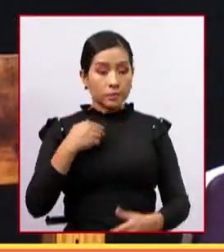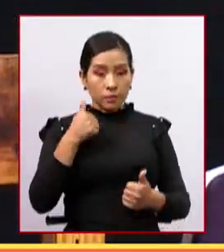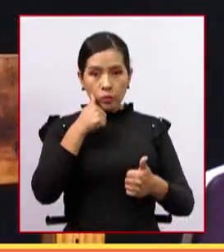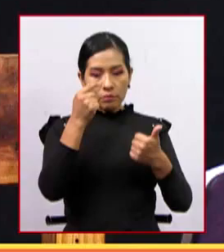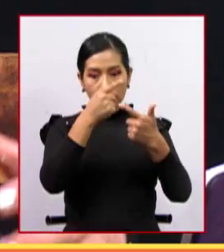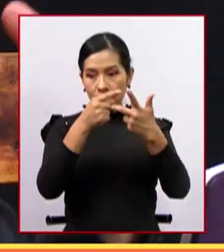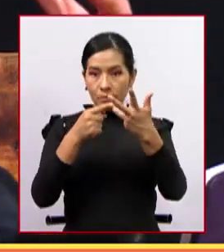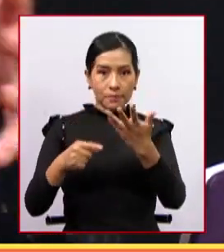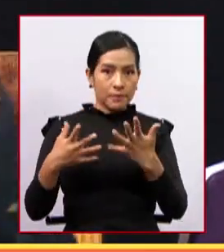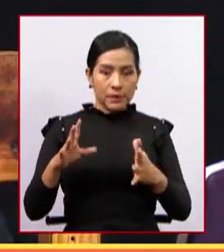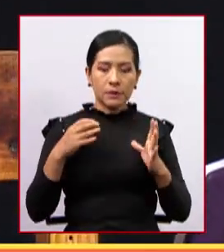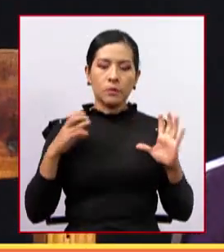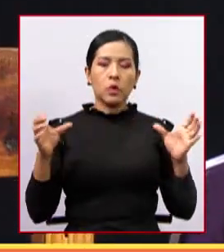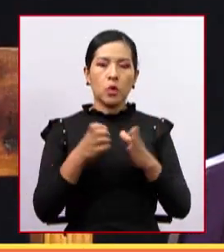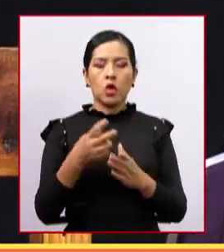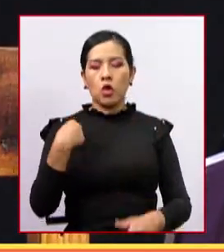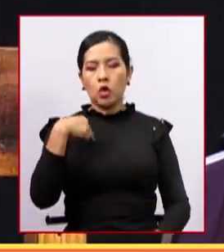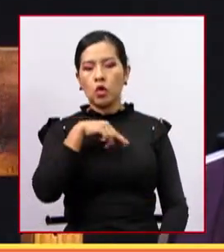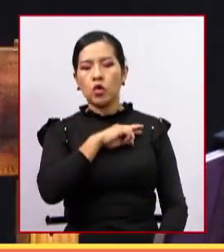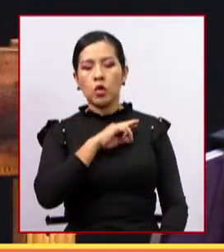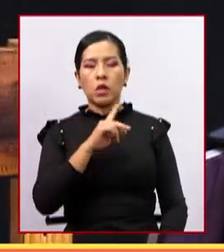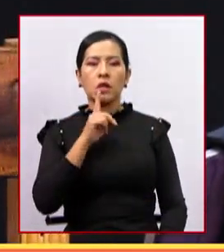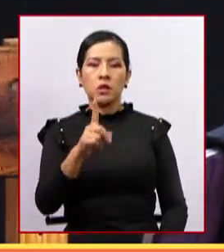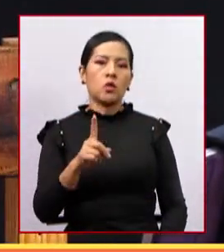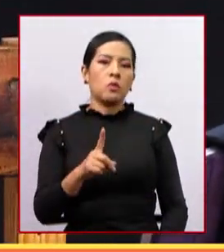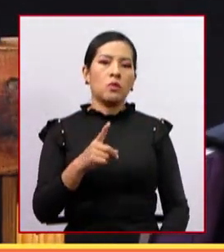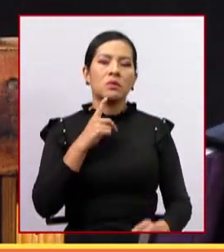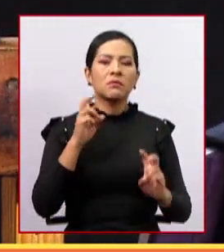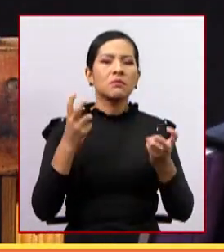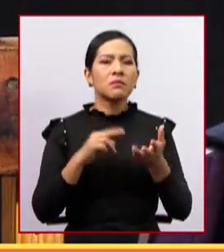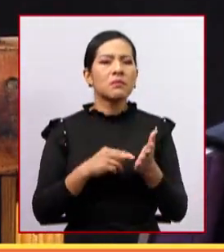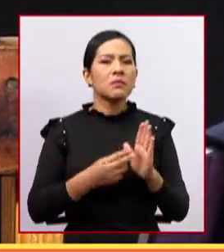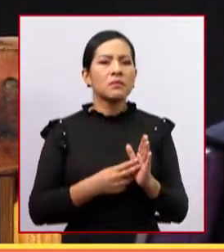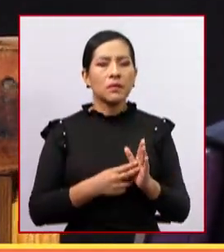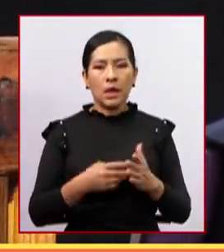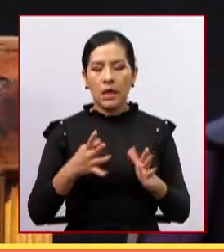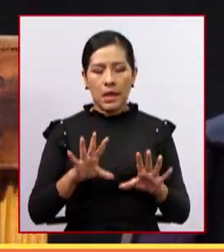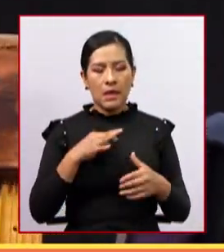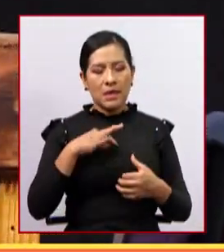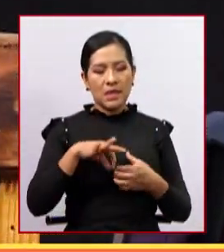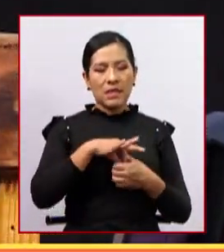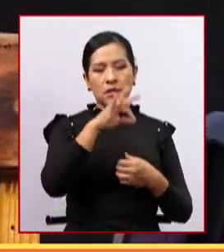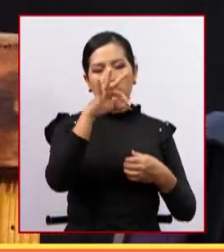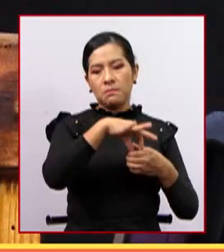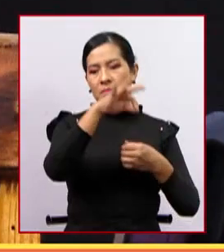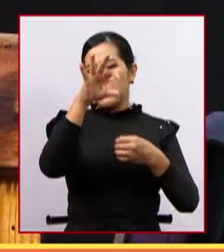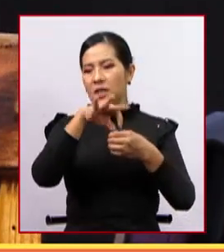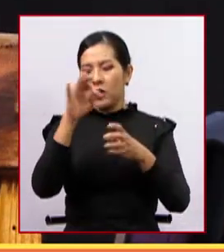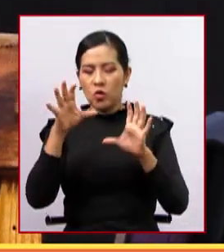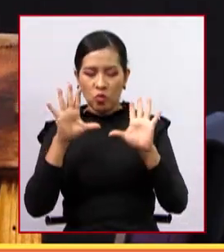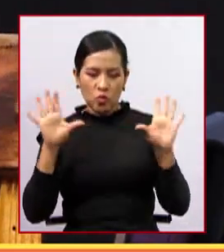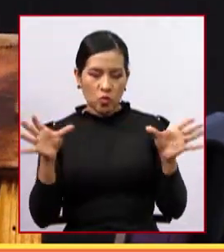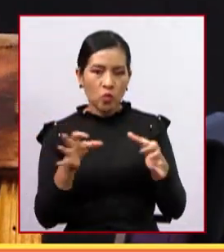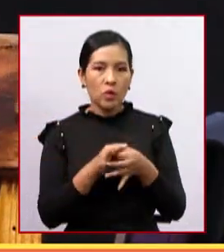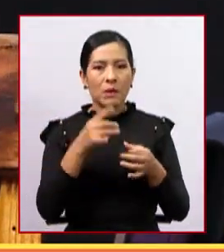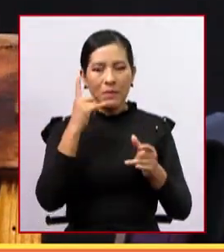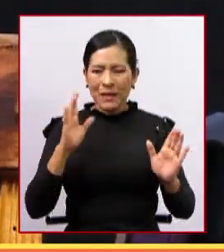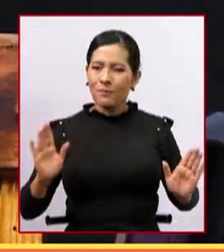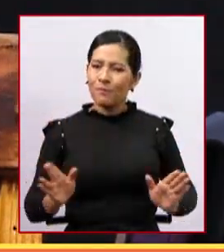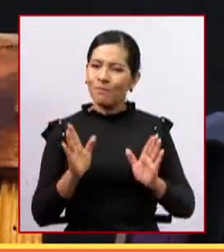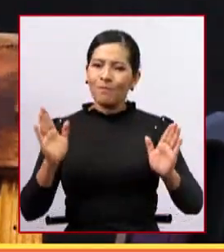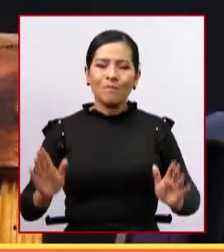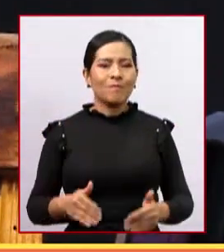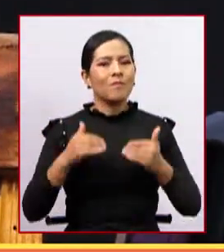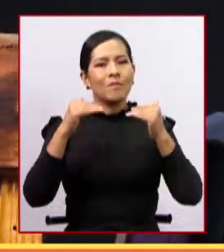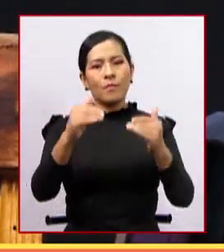es un aglutinar de espíritus que están haciendo mucho por el arte.